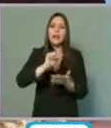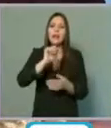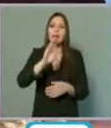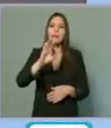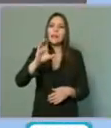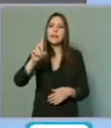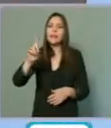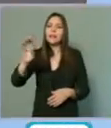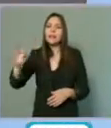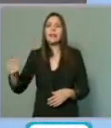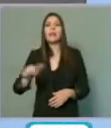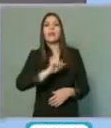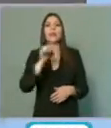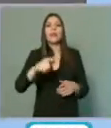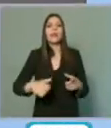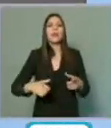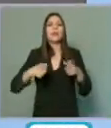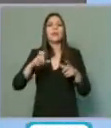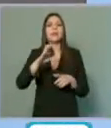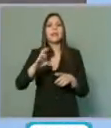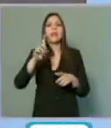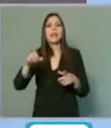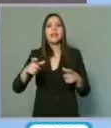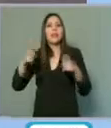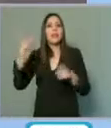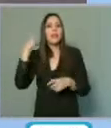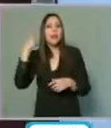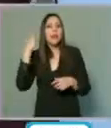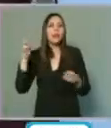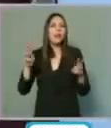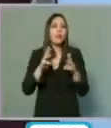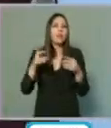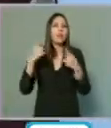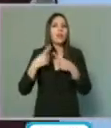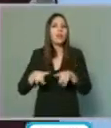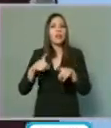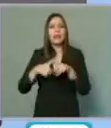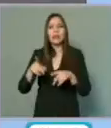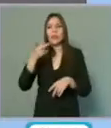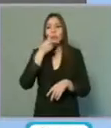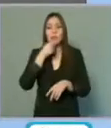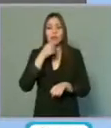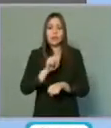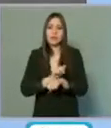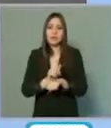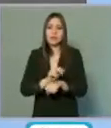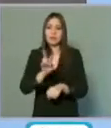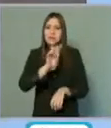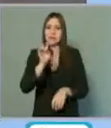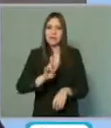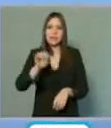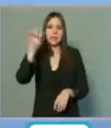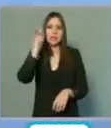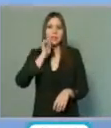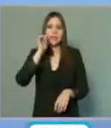los discos de acetato y cómo se escucha la música, determinadas canciones. Este actor realmente